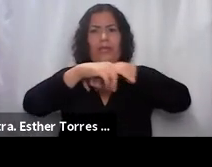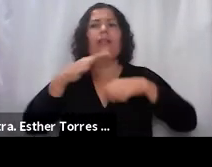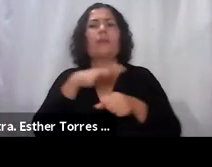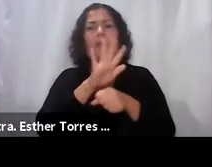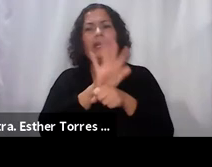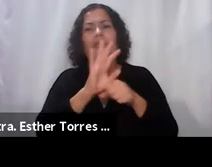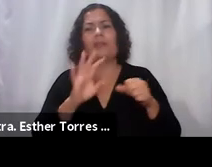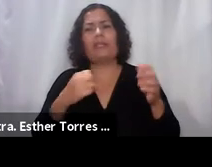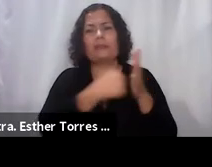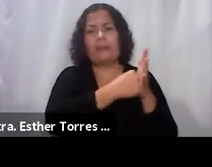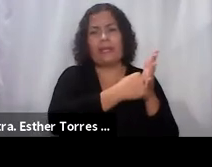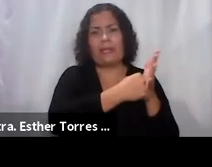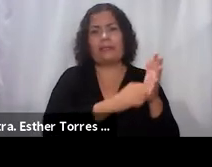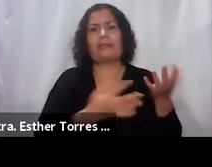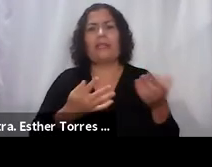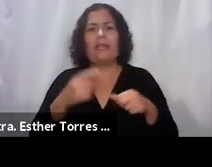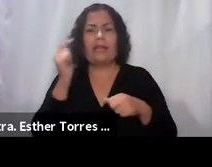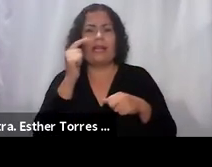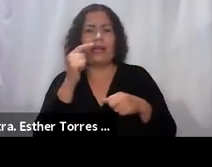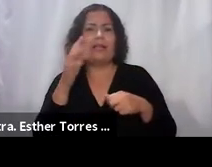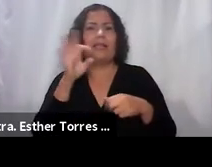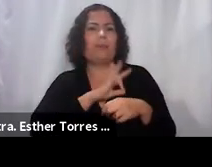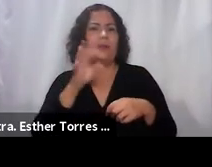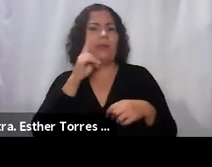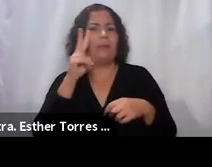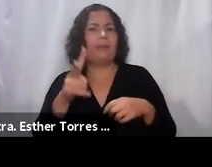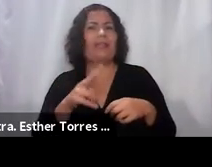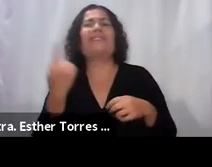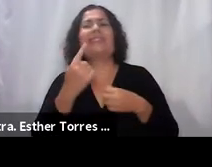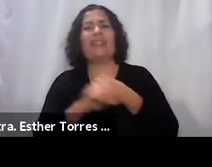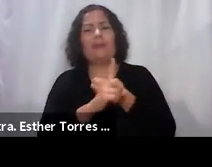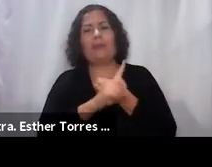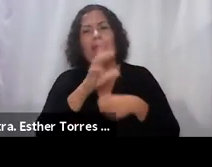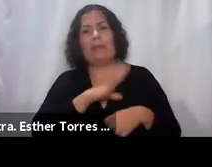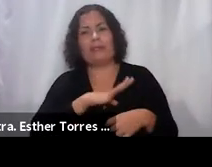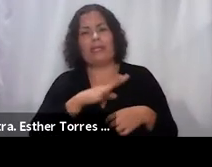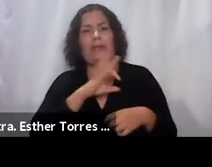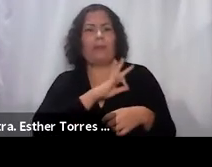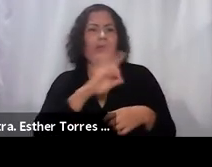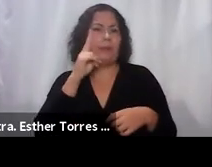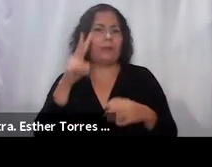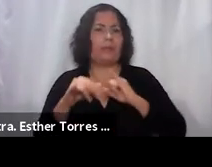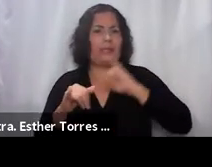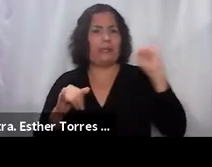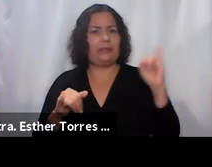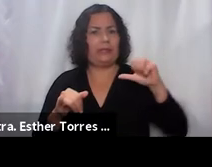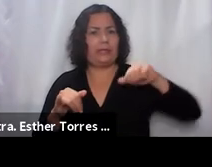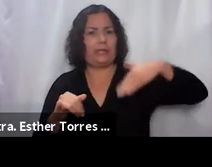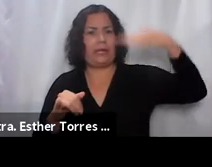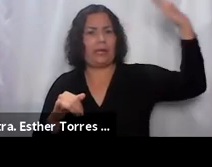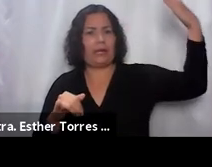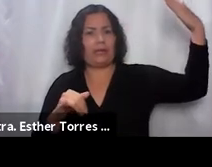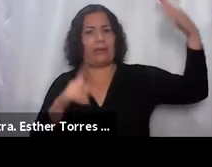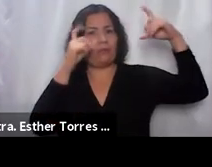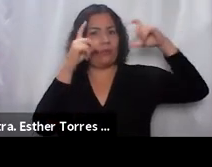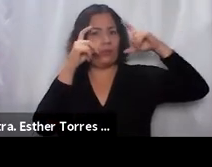barreras, ¿no? O sea, aquí identificaron los problemas. Entonces podemos ver del lado izquierdo arriba, lo primero es que el